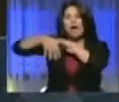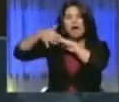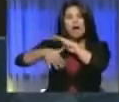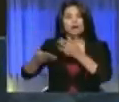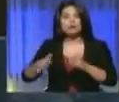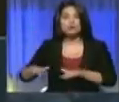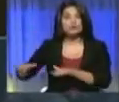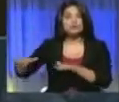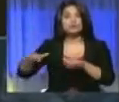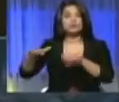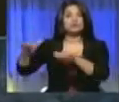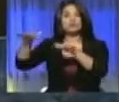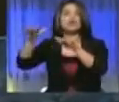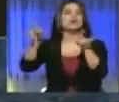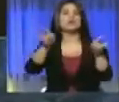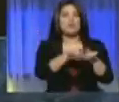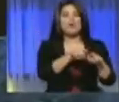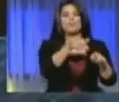el nuestro llegó a